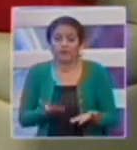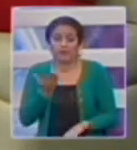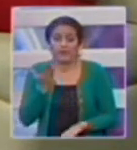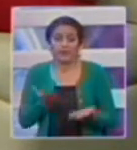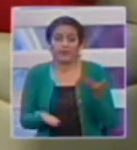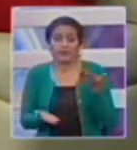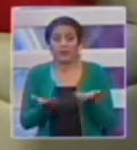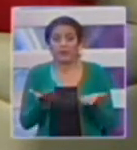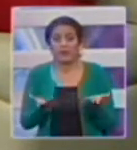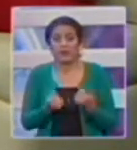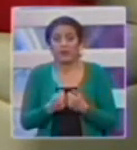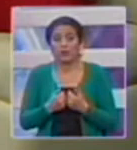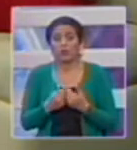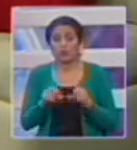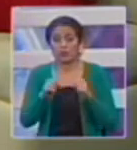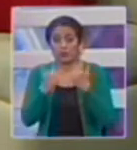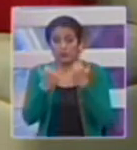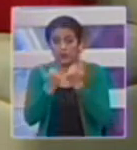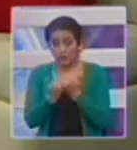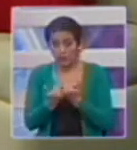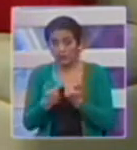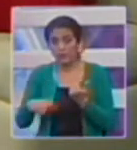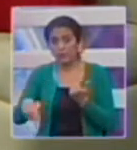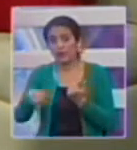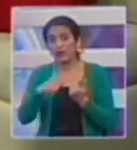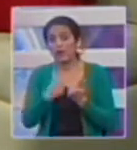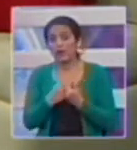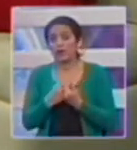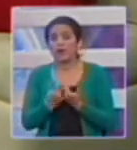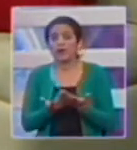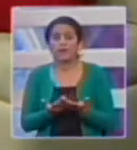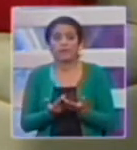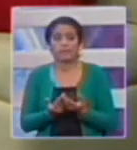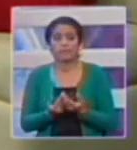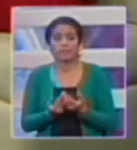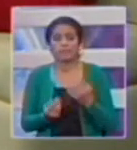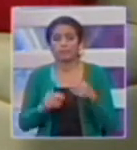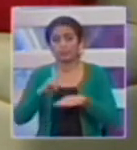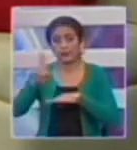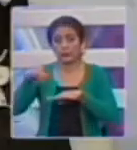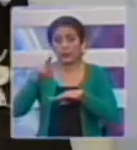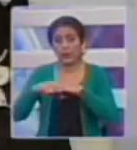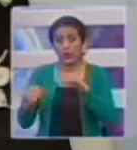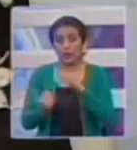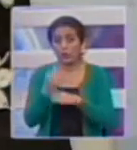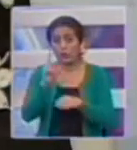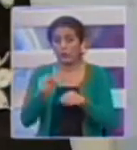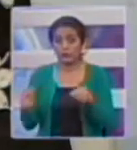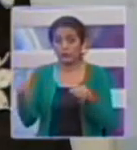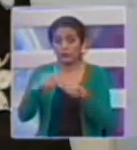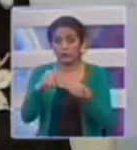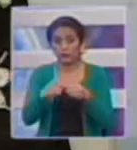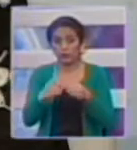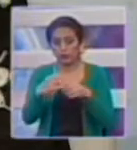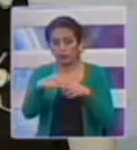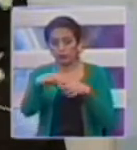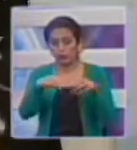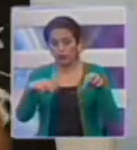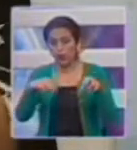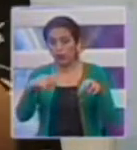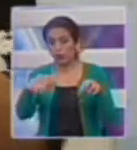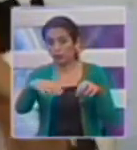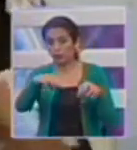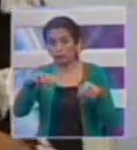se adaptan a determinada circunstancia política, y eso tampoco es positivo. Tampoco es positivo, pero yo creo que eso también